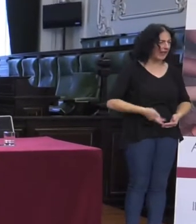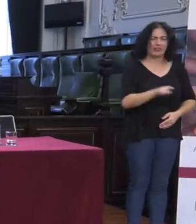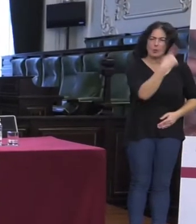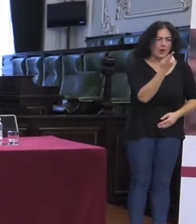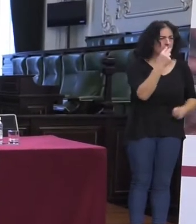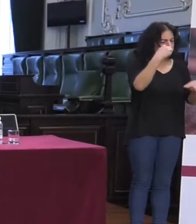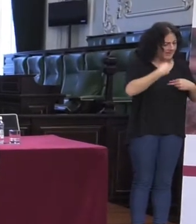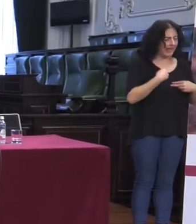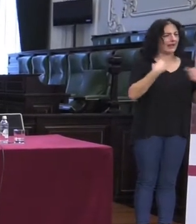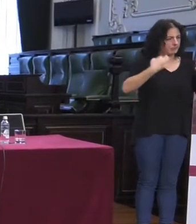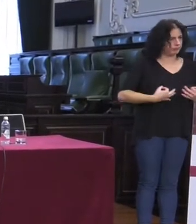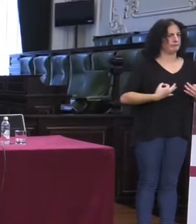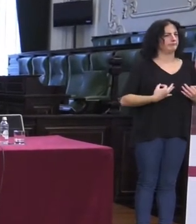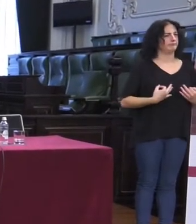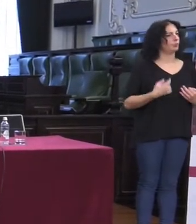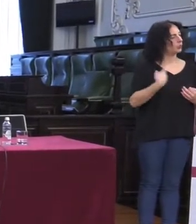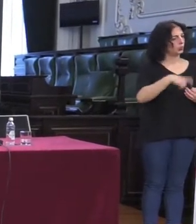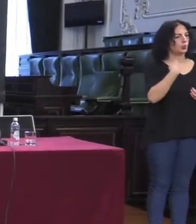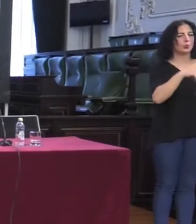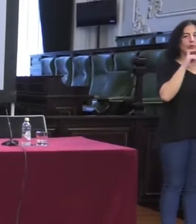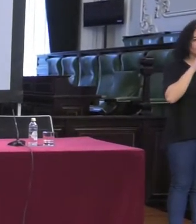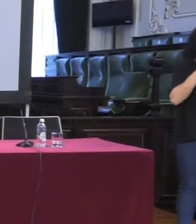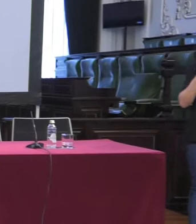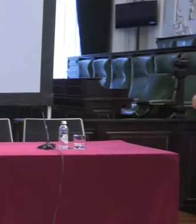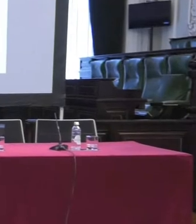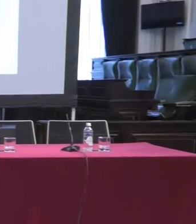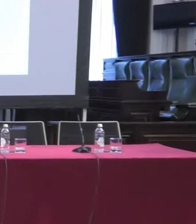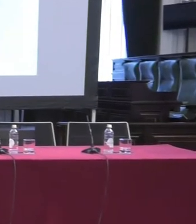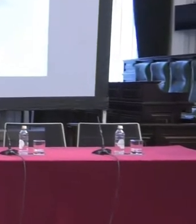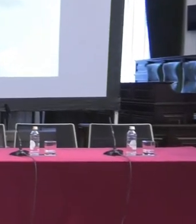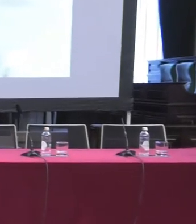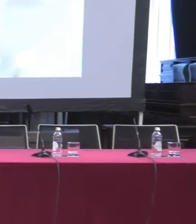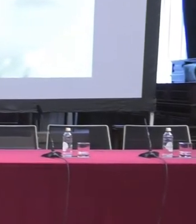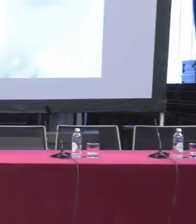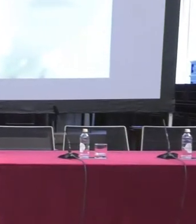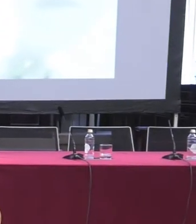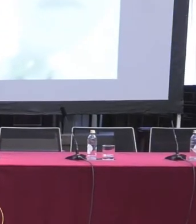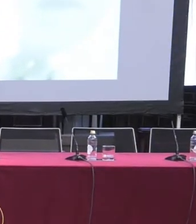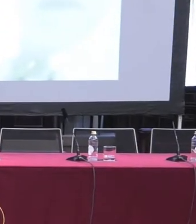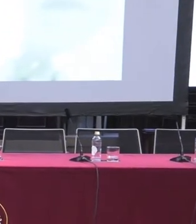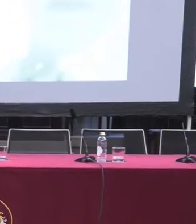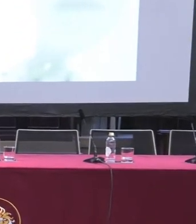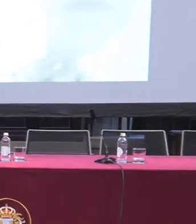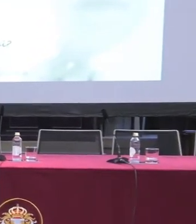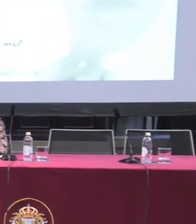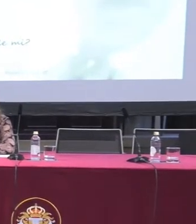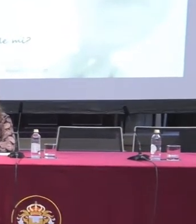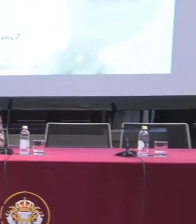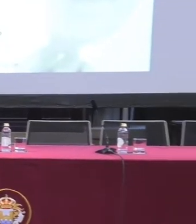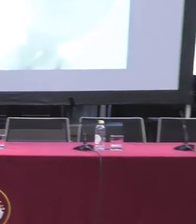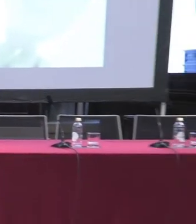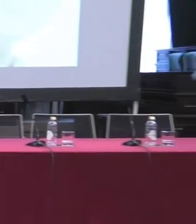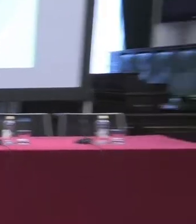a ti. Es muy complicado. ¿La has hecho, Gabriela? Es muy complicado. ¿Difícil? Sí. Es...